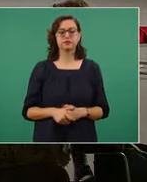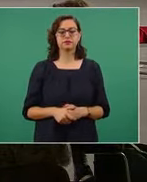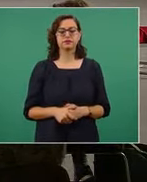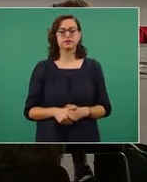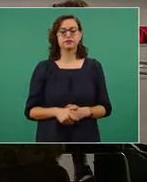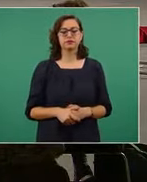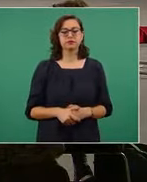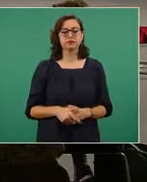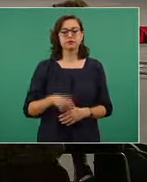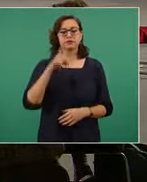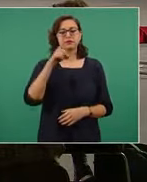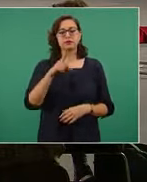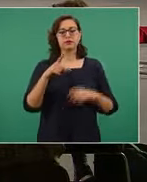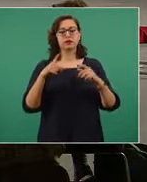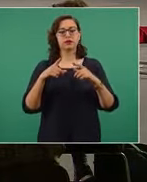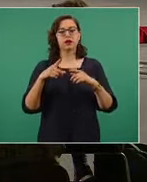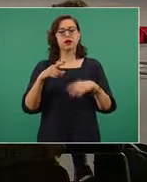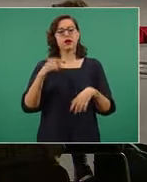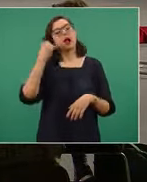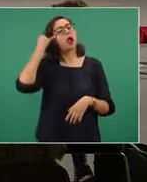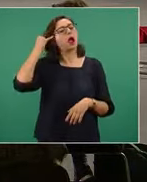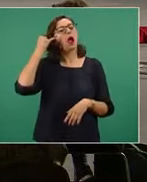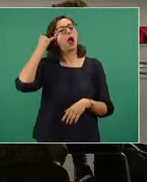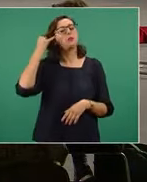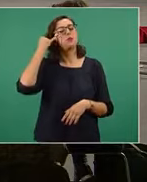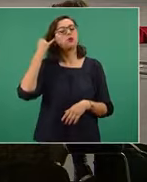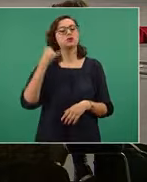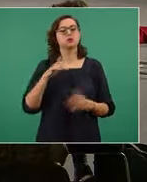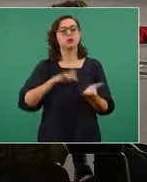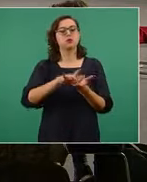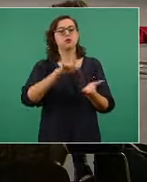Primer ministro de Japón, 29 de aprobación,